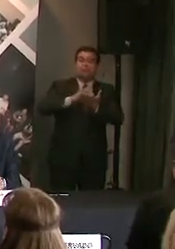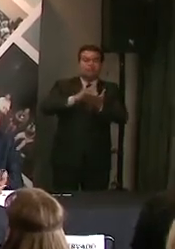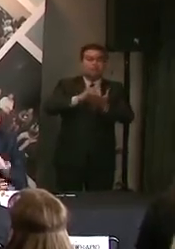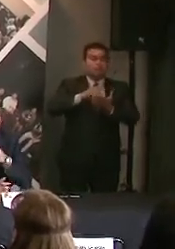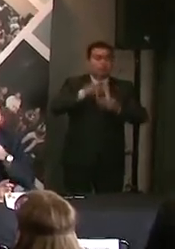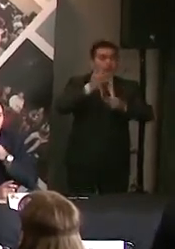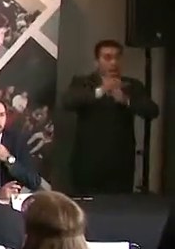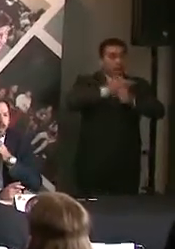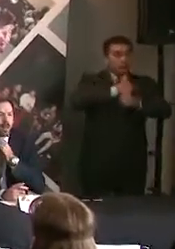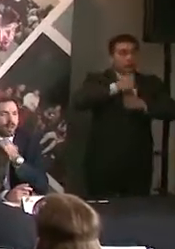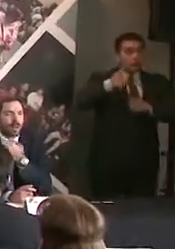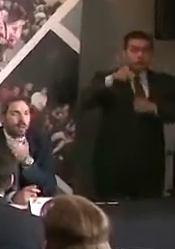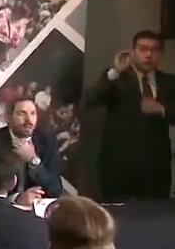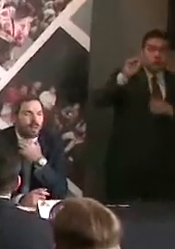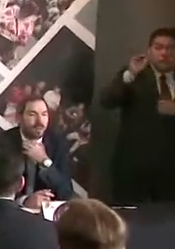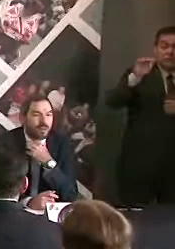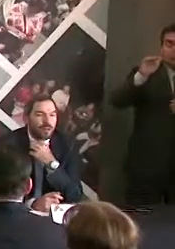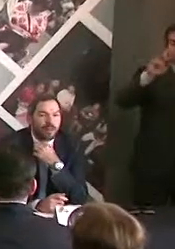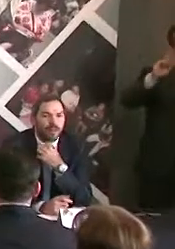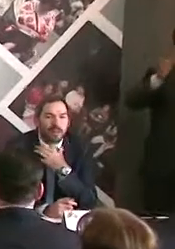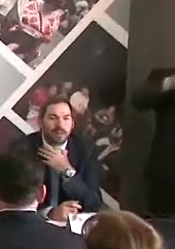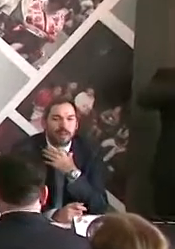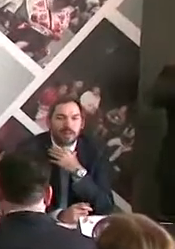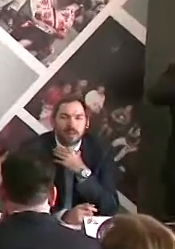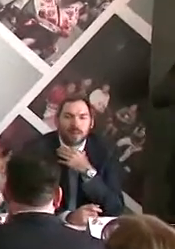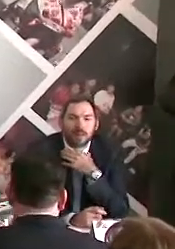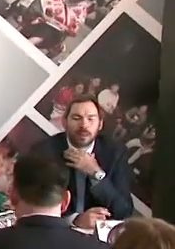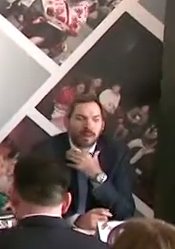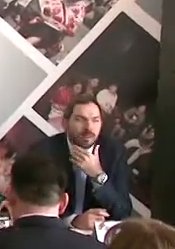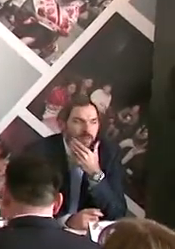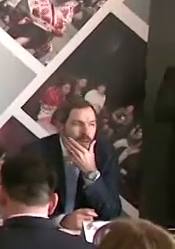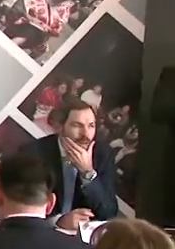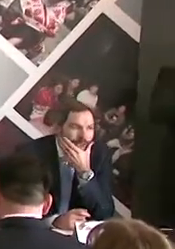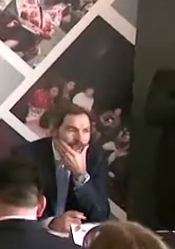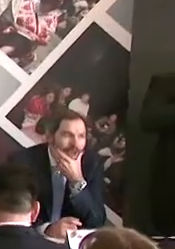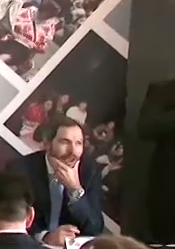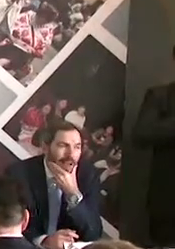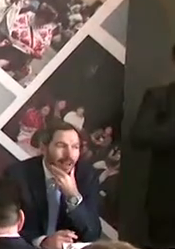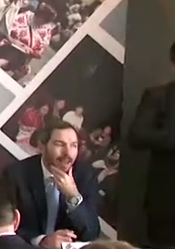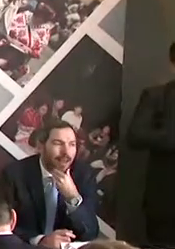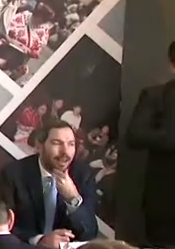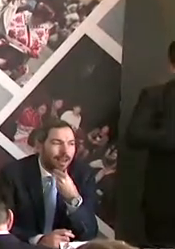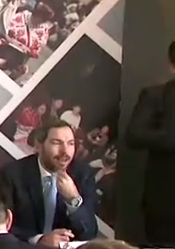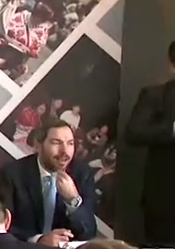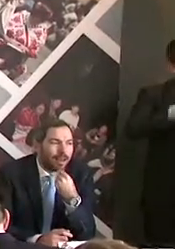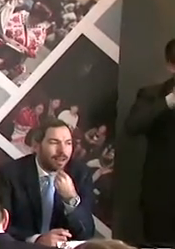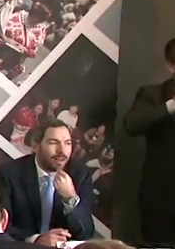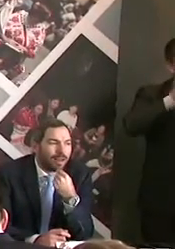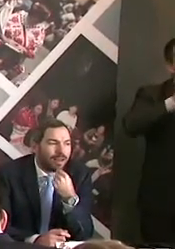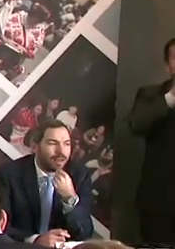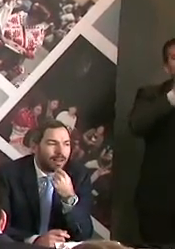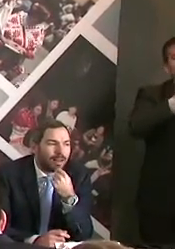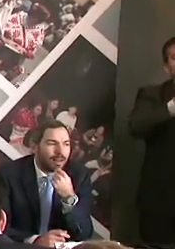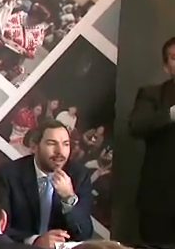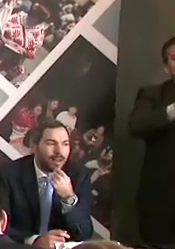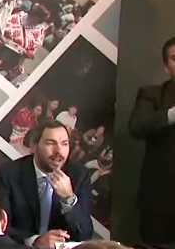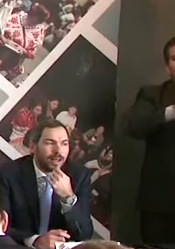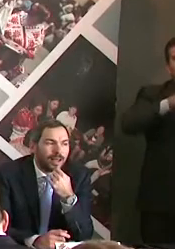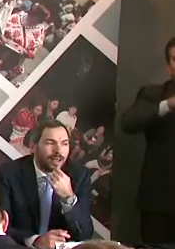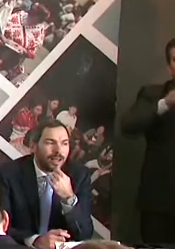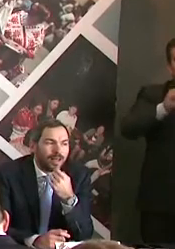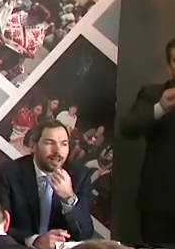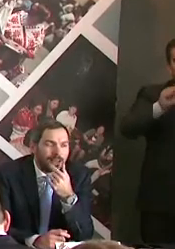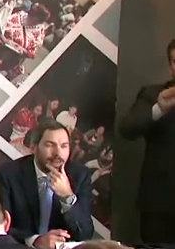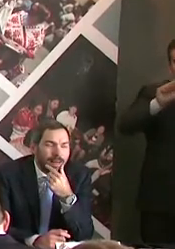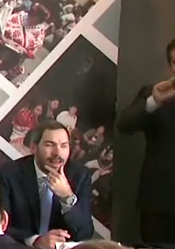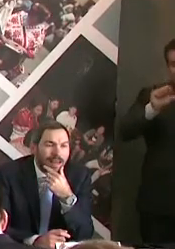nosotras mismas, dijo Malala, esta brillante joven pakistaní, premio Nobel de la Paz, que le ha dado voz a